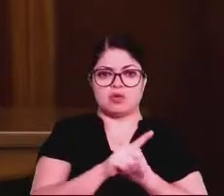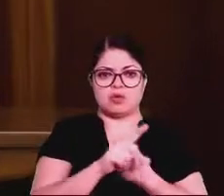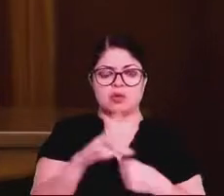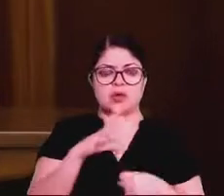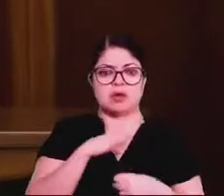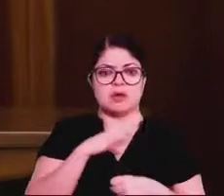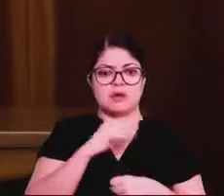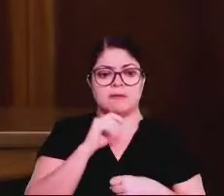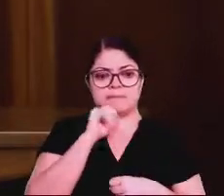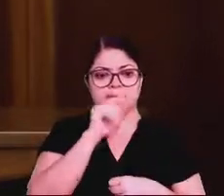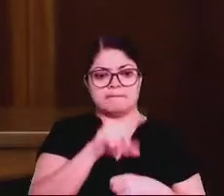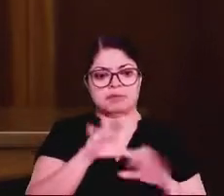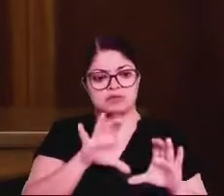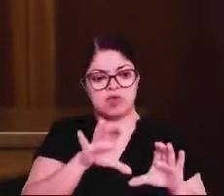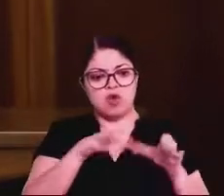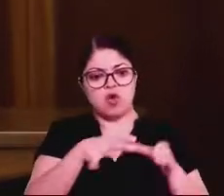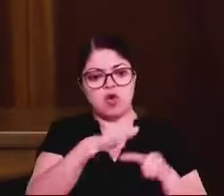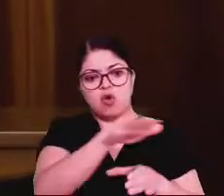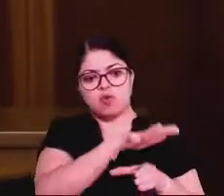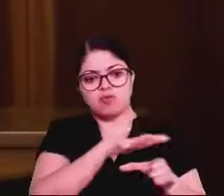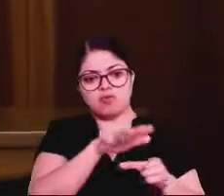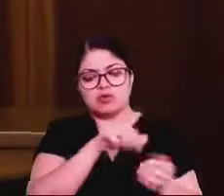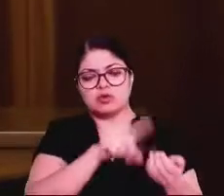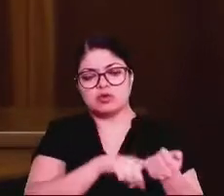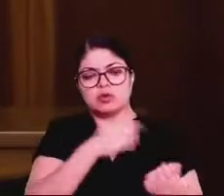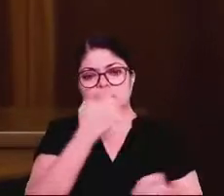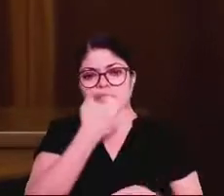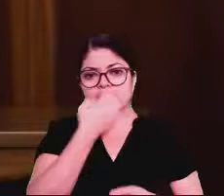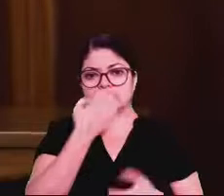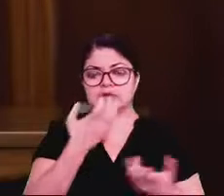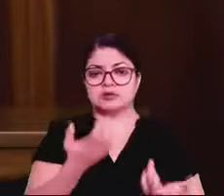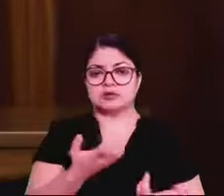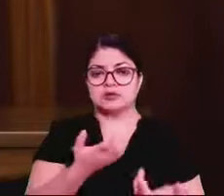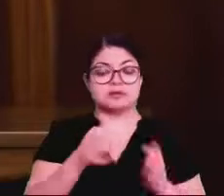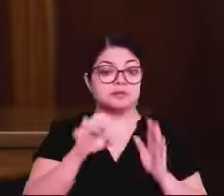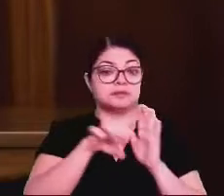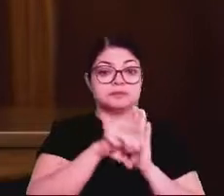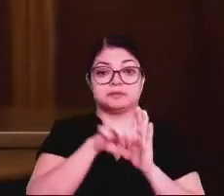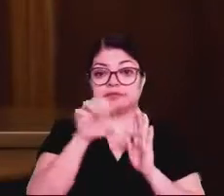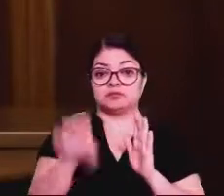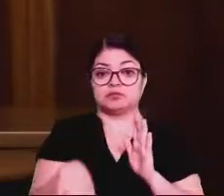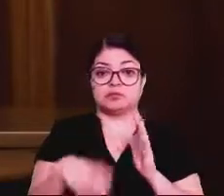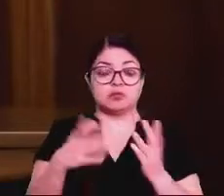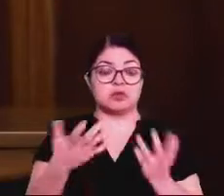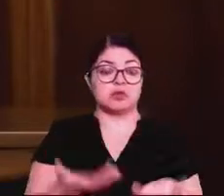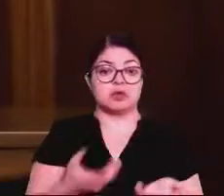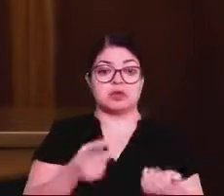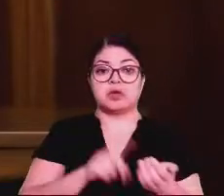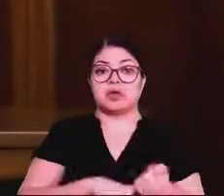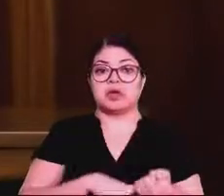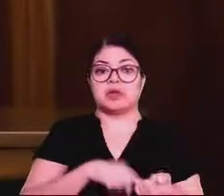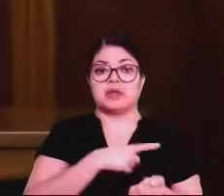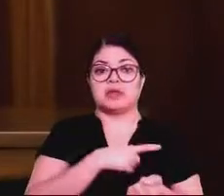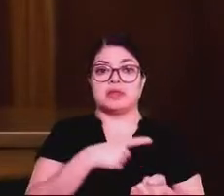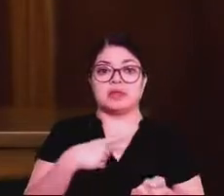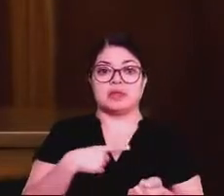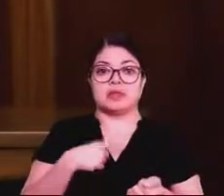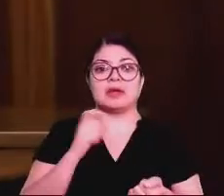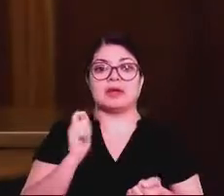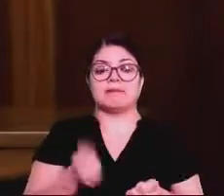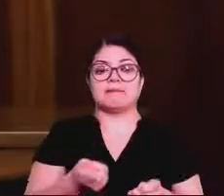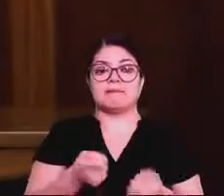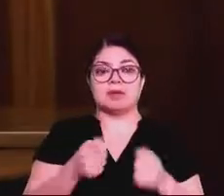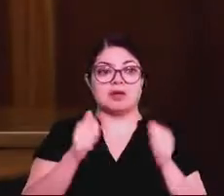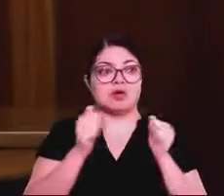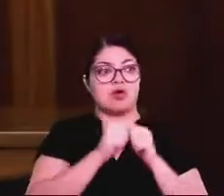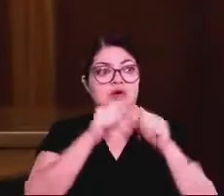en la misma comunidad escolar. Por ejemplo, disponer de armarios o